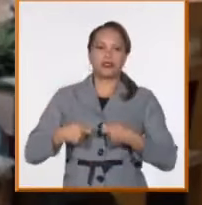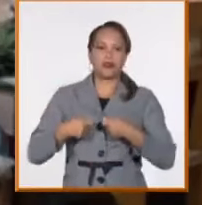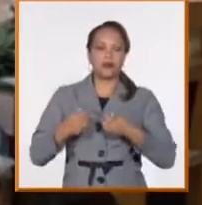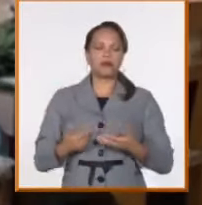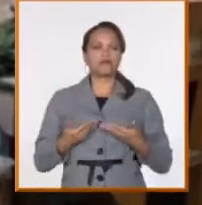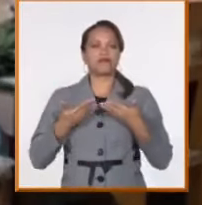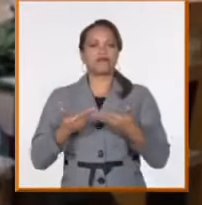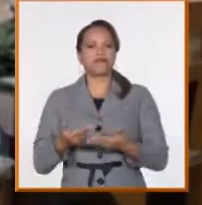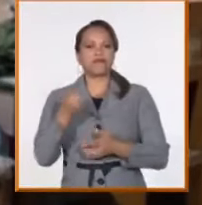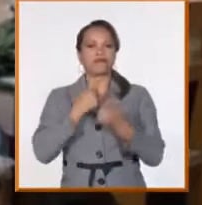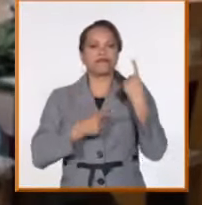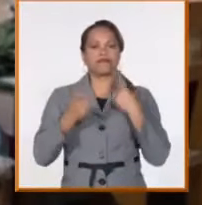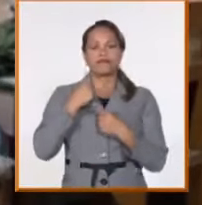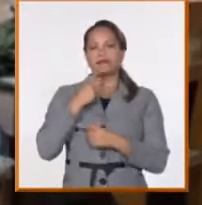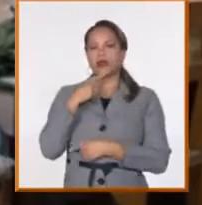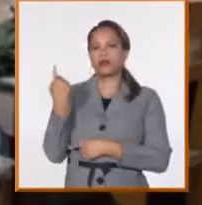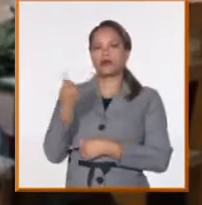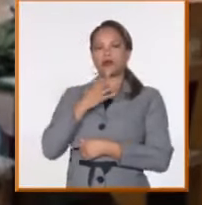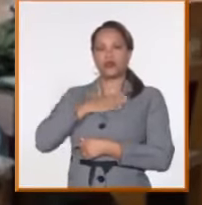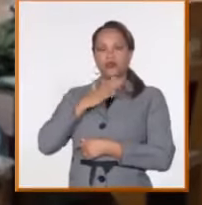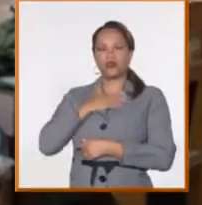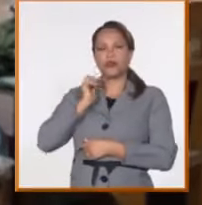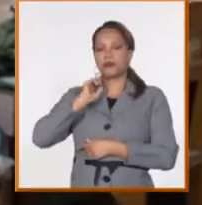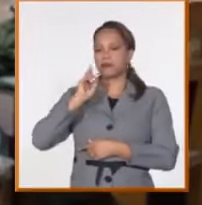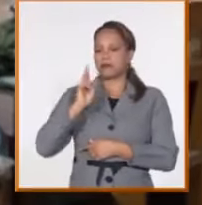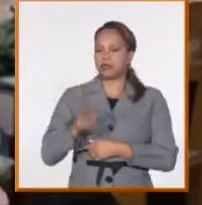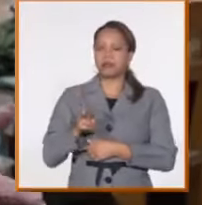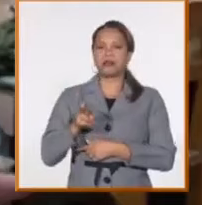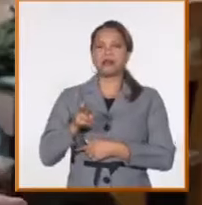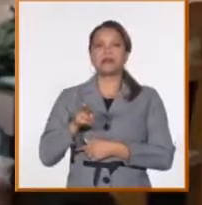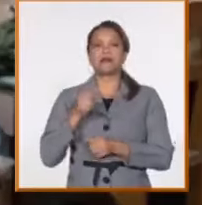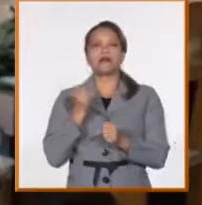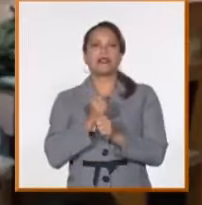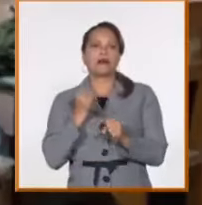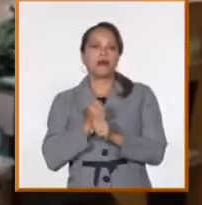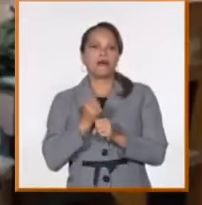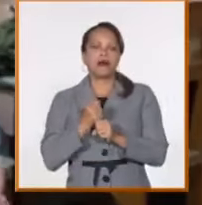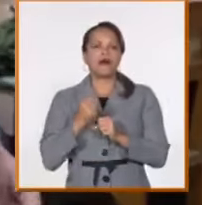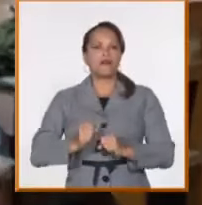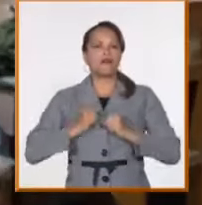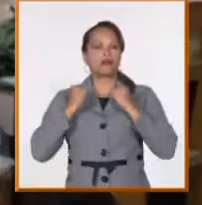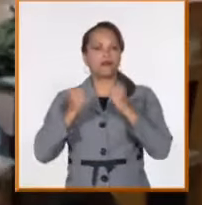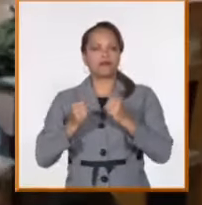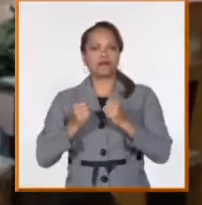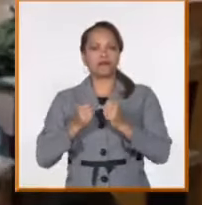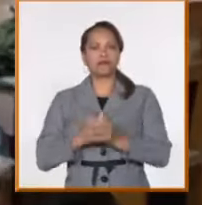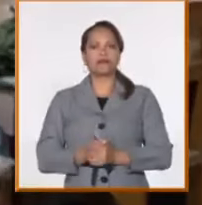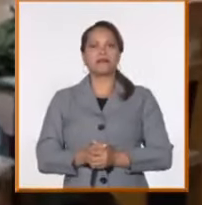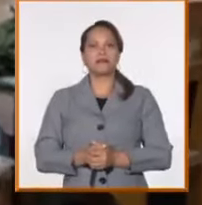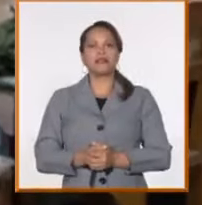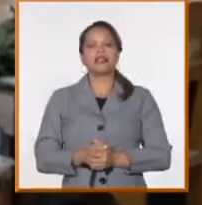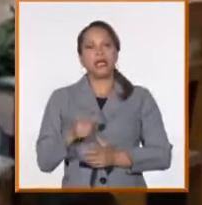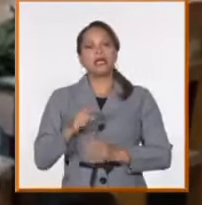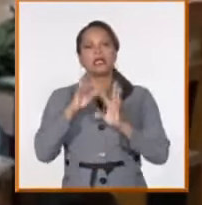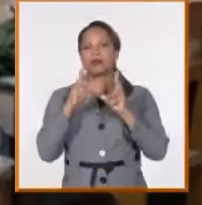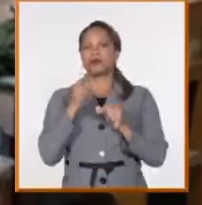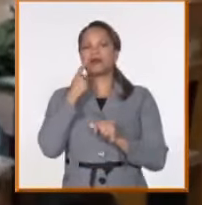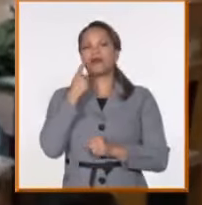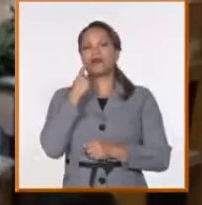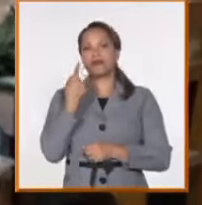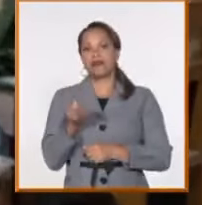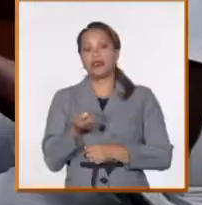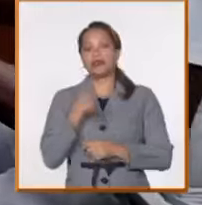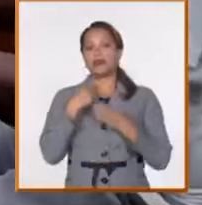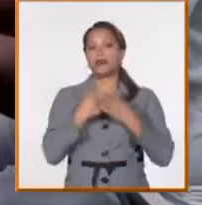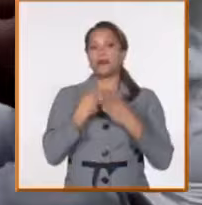alternativas a nosotros a poder decidir nuestros propi nuestr prop fortaleza y nos ha traído resultado es una empresa que se